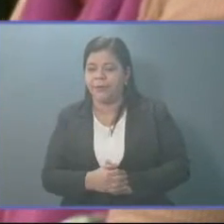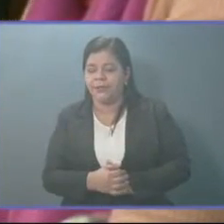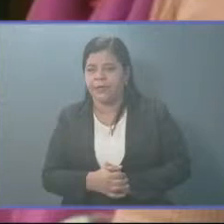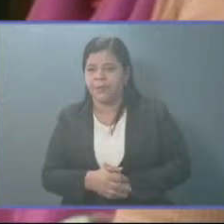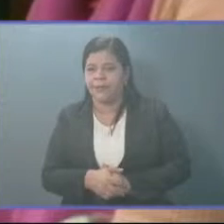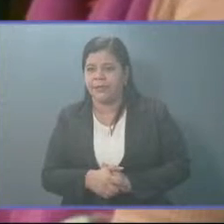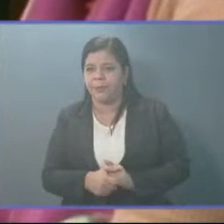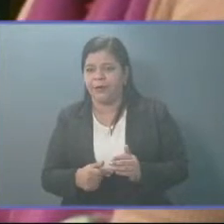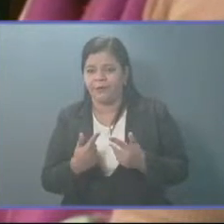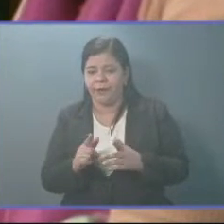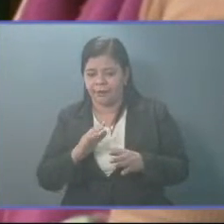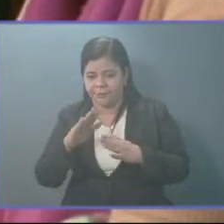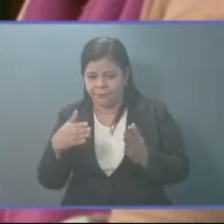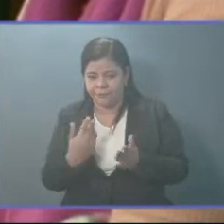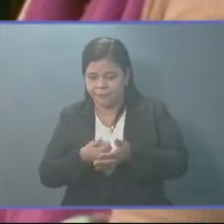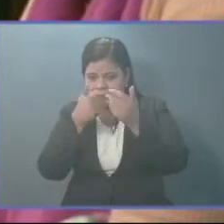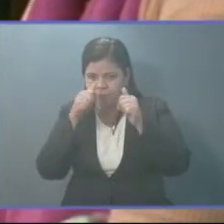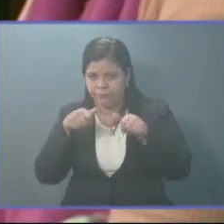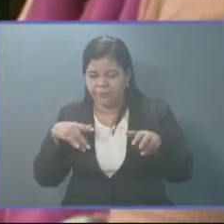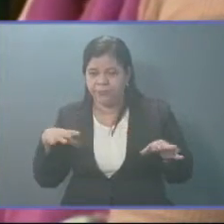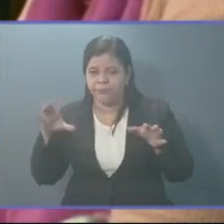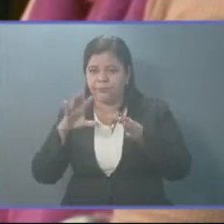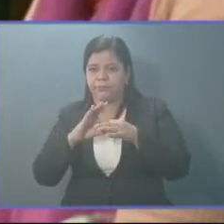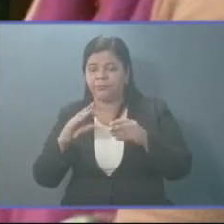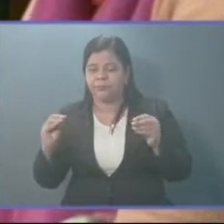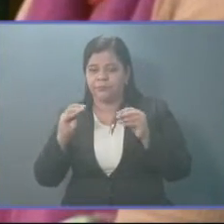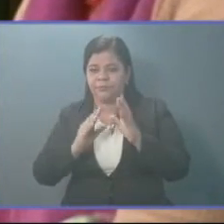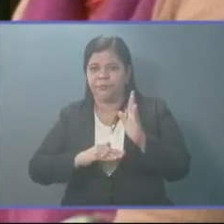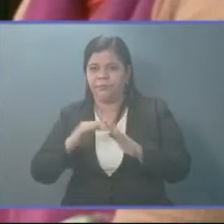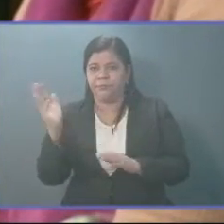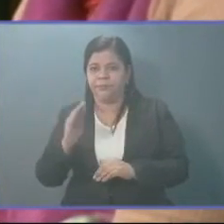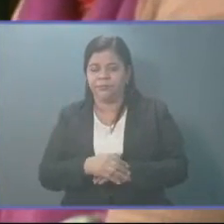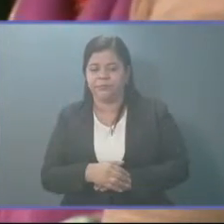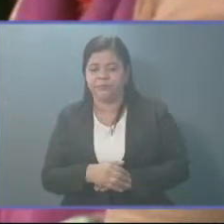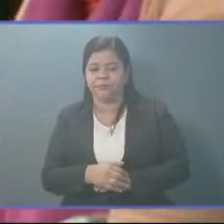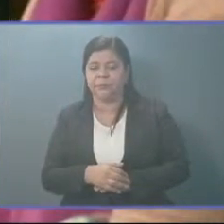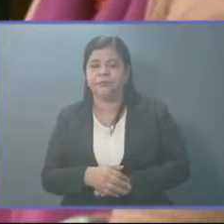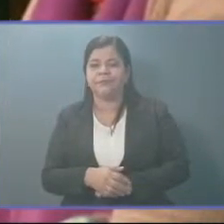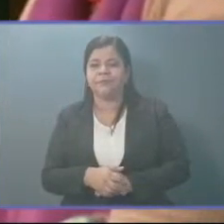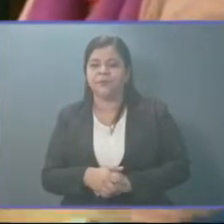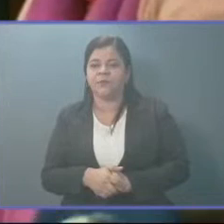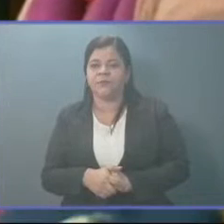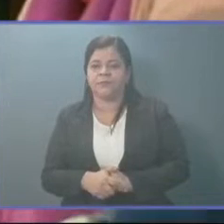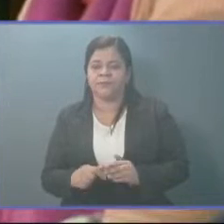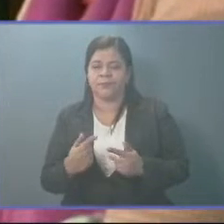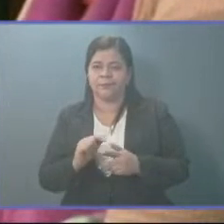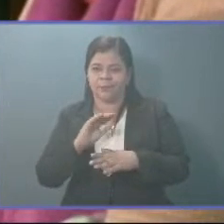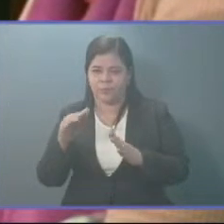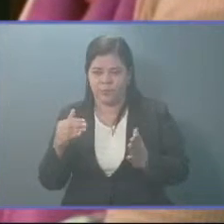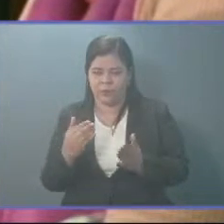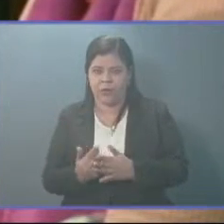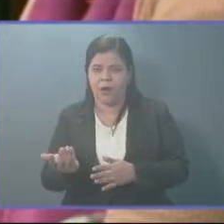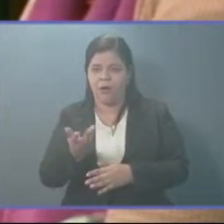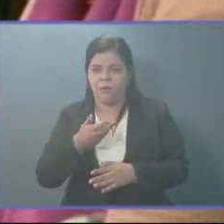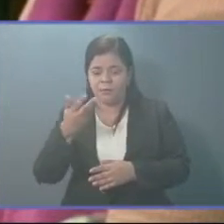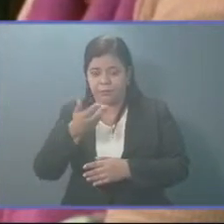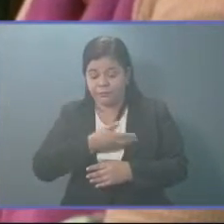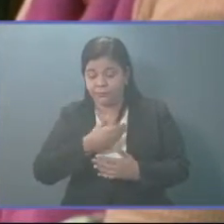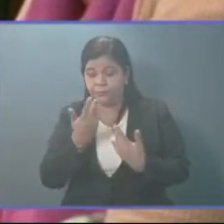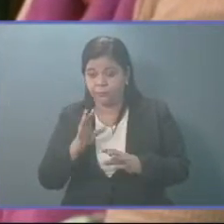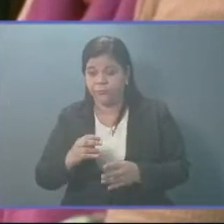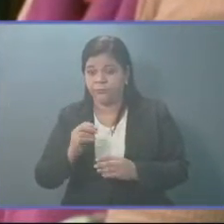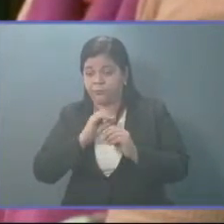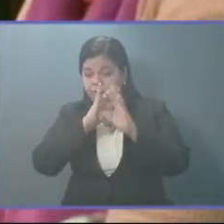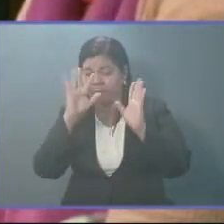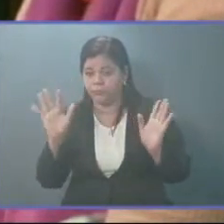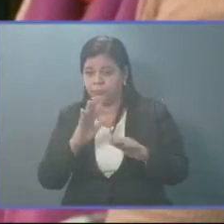escucharlos y así dictaminar las próximas, porque sí urge dictaminarlo, pero también urge hacerlo